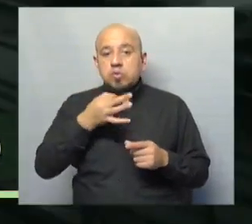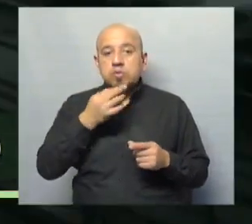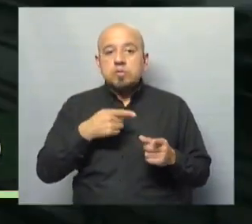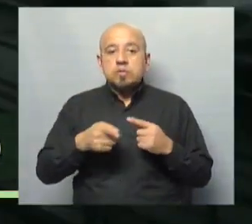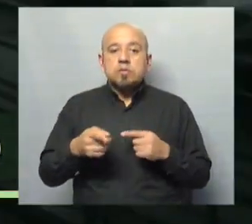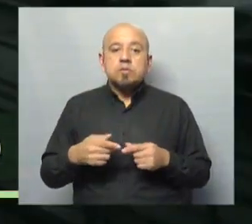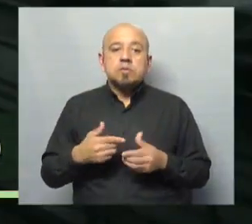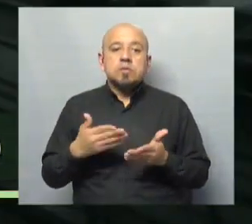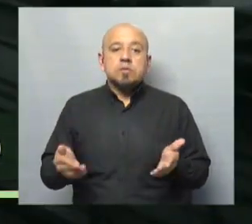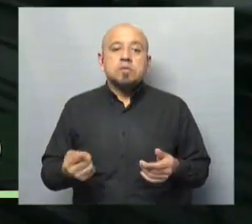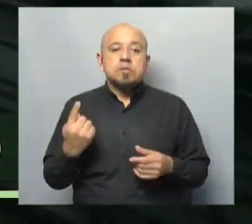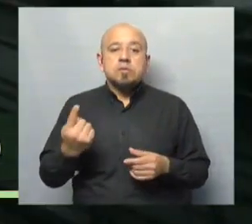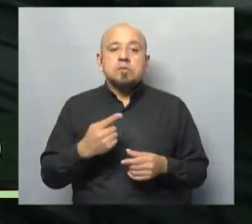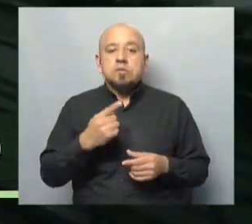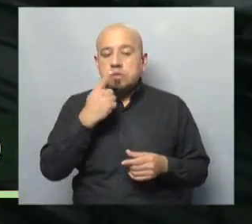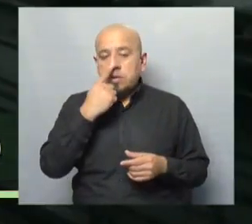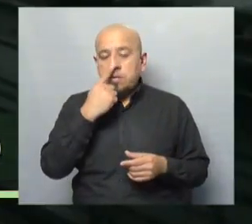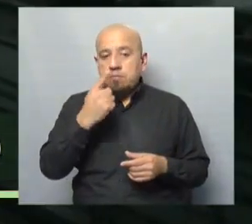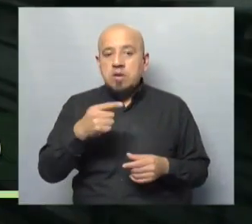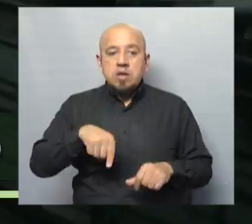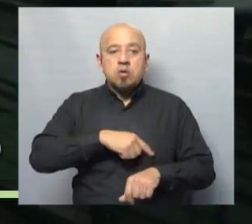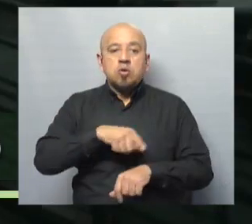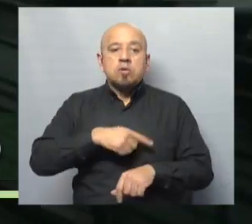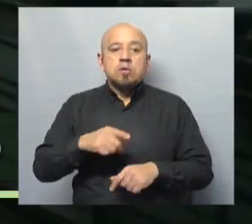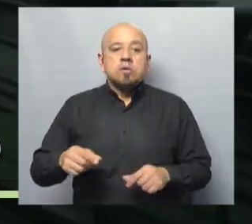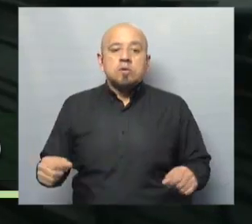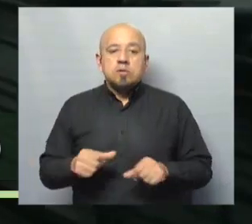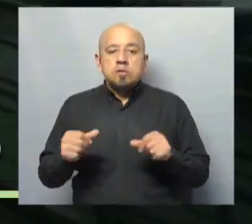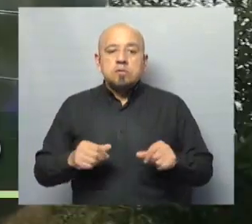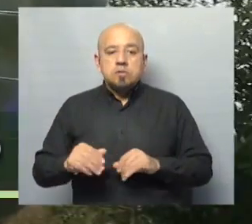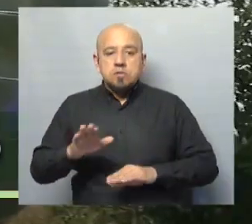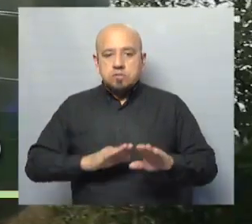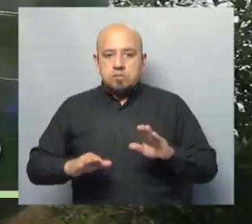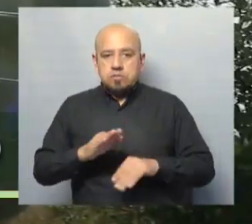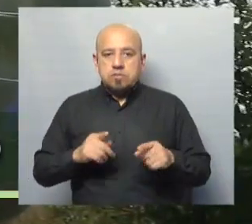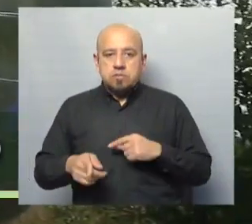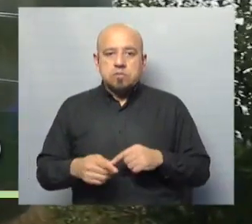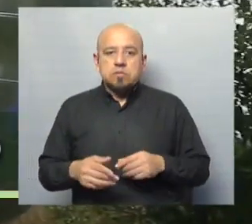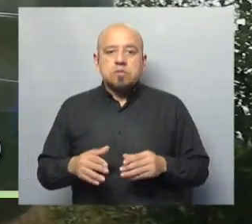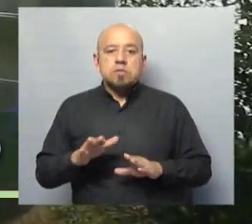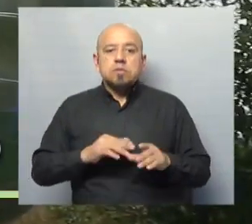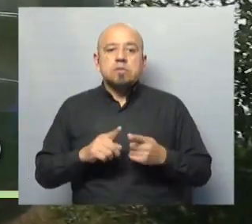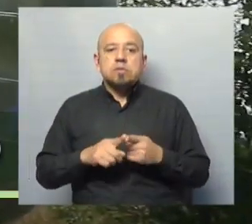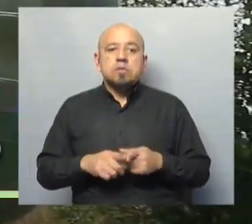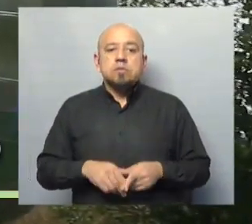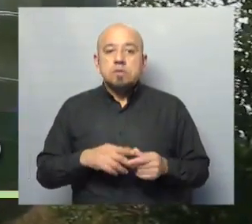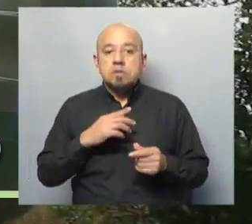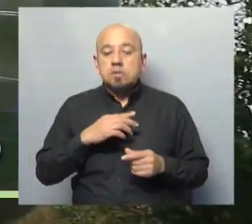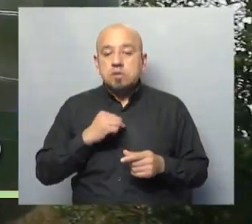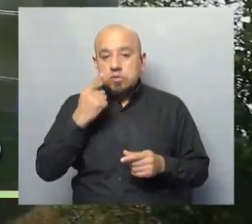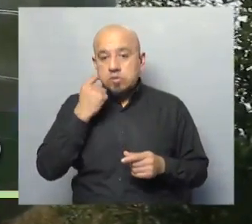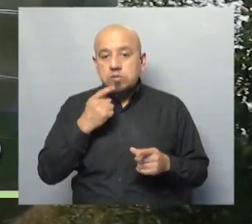fabricante cada 1000 horas es necesario llevar a cabo un mantenimiento técnico del equipo que incluye la revisión del chasis para detectar fisuras